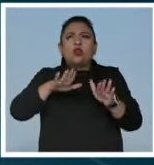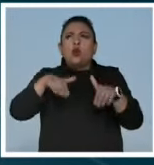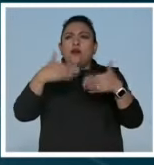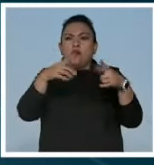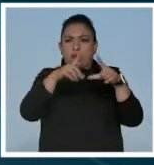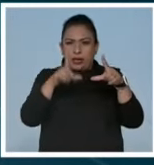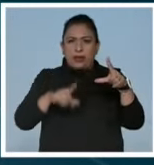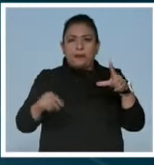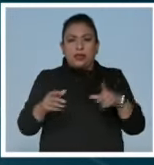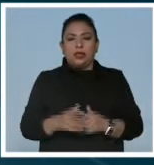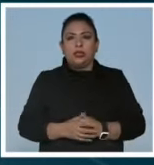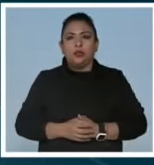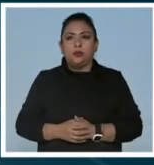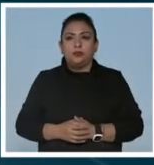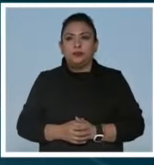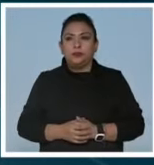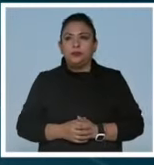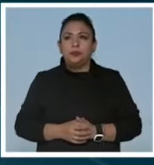país.